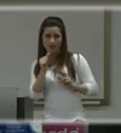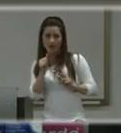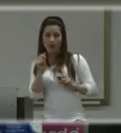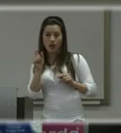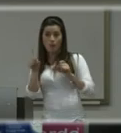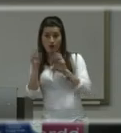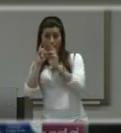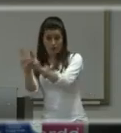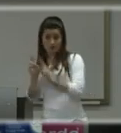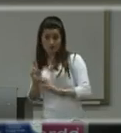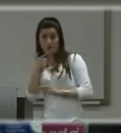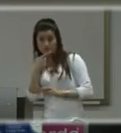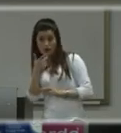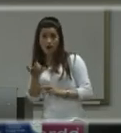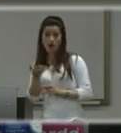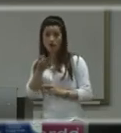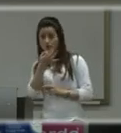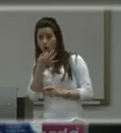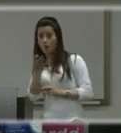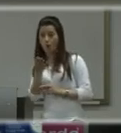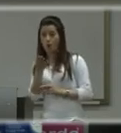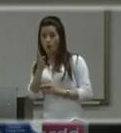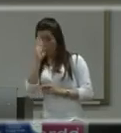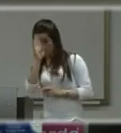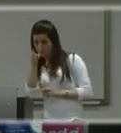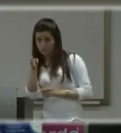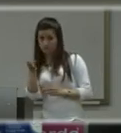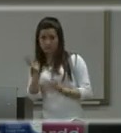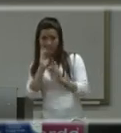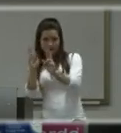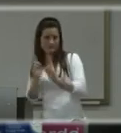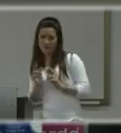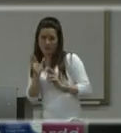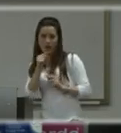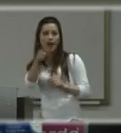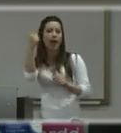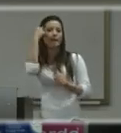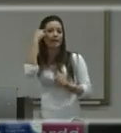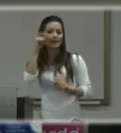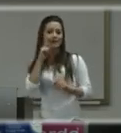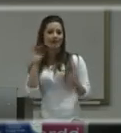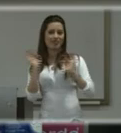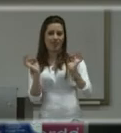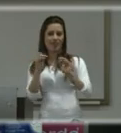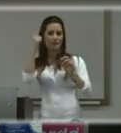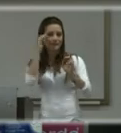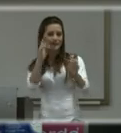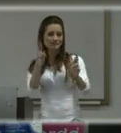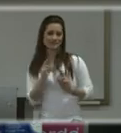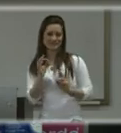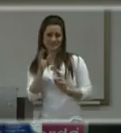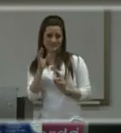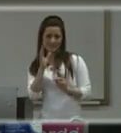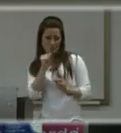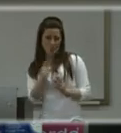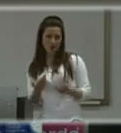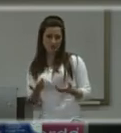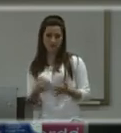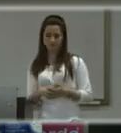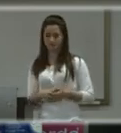o bisexuales, etcétera. Digamos, no hay un reconocimiento de orientaciones sexuales diversas.